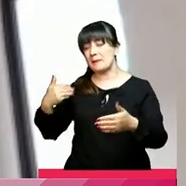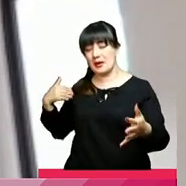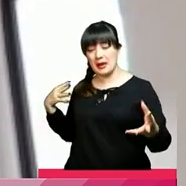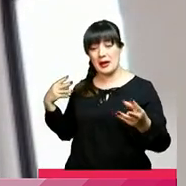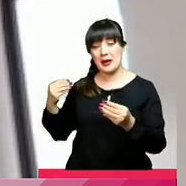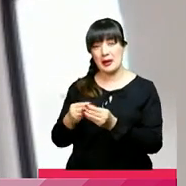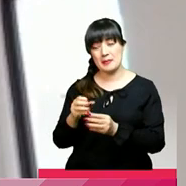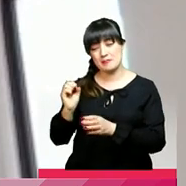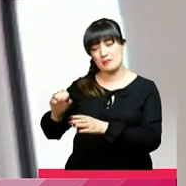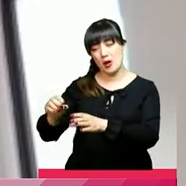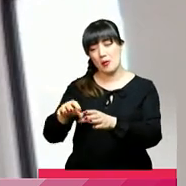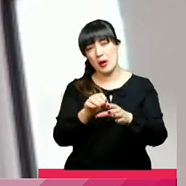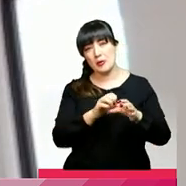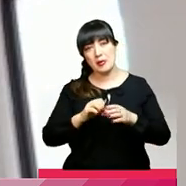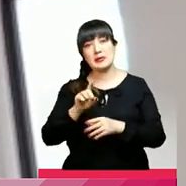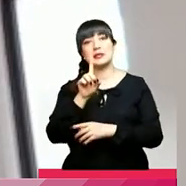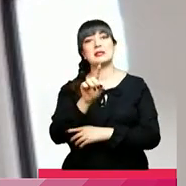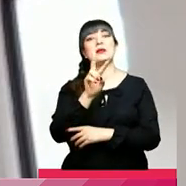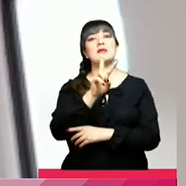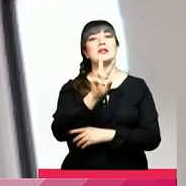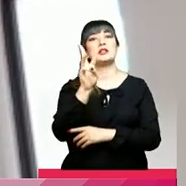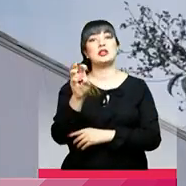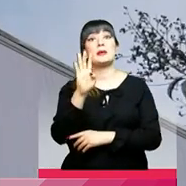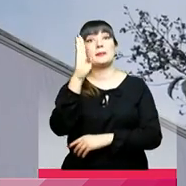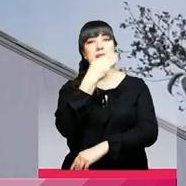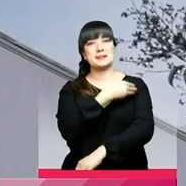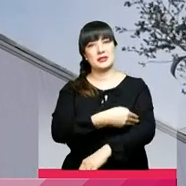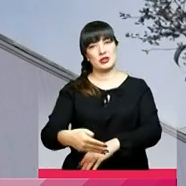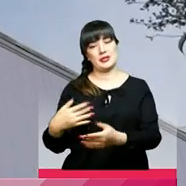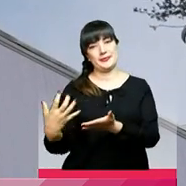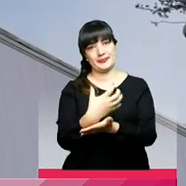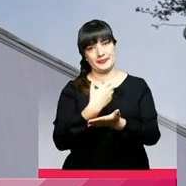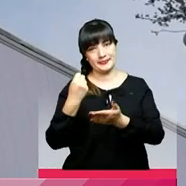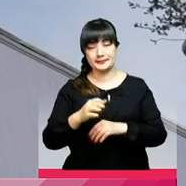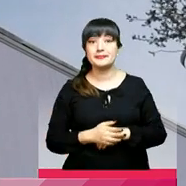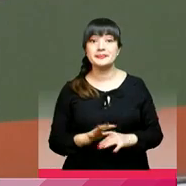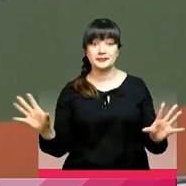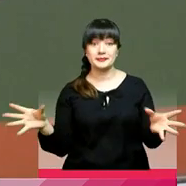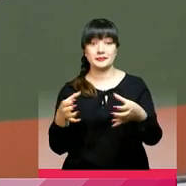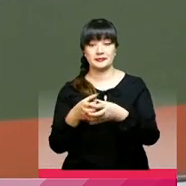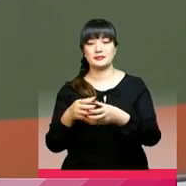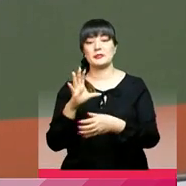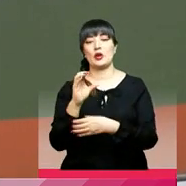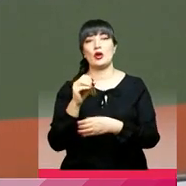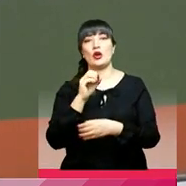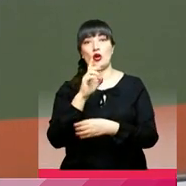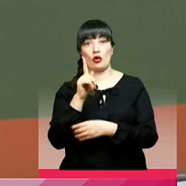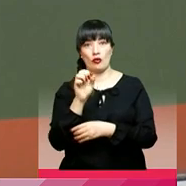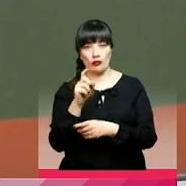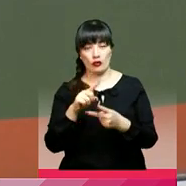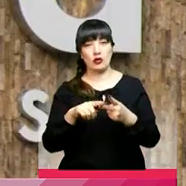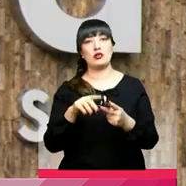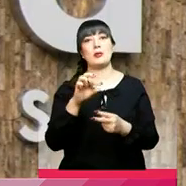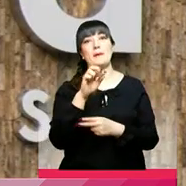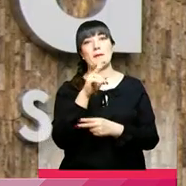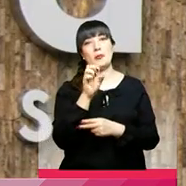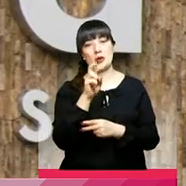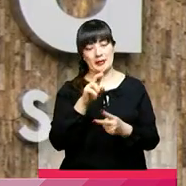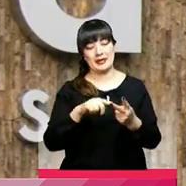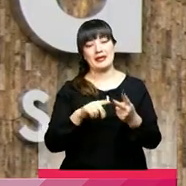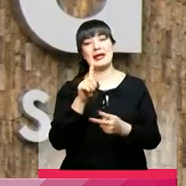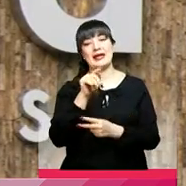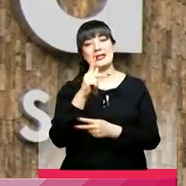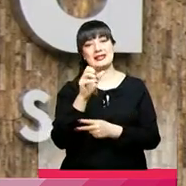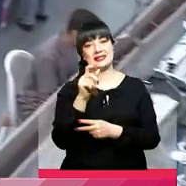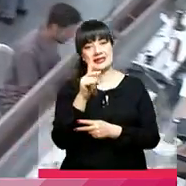de 128 billones de pesos. El gremio que reúne a Colfondos, Porvenir, Protección y Escandia señaló que la recuperación